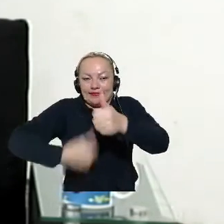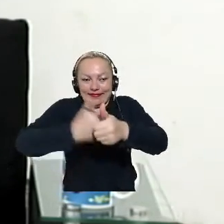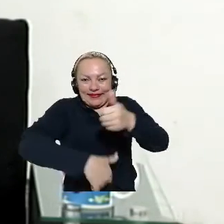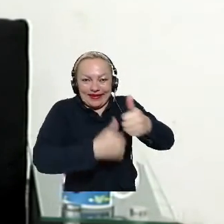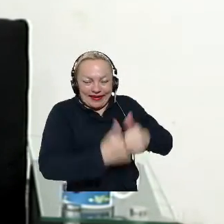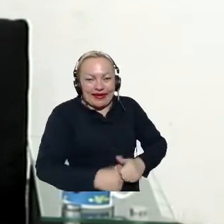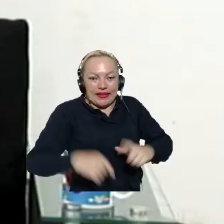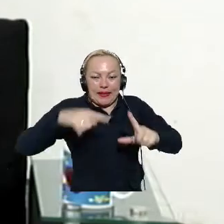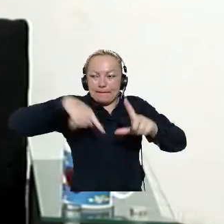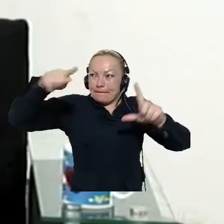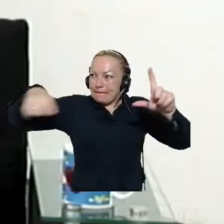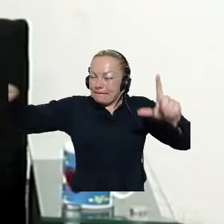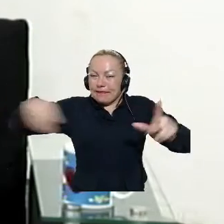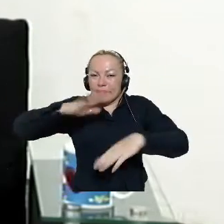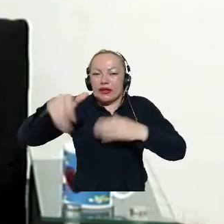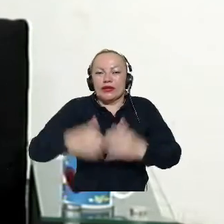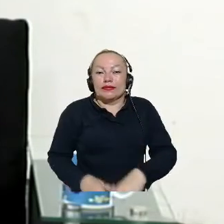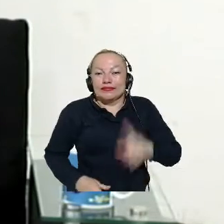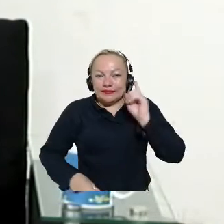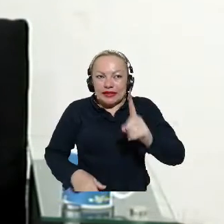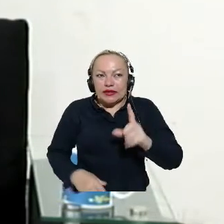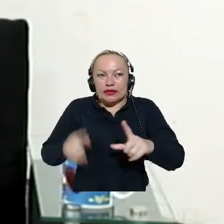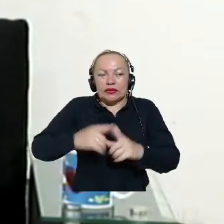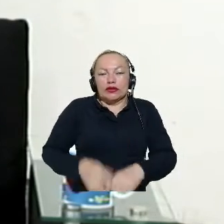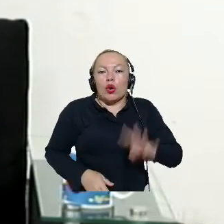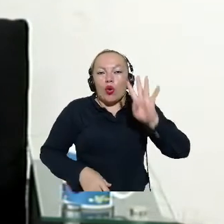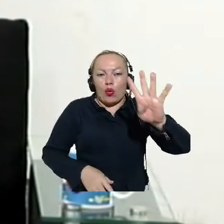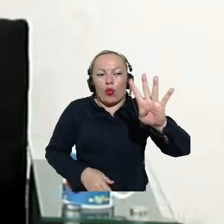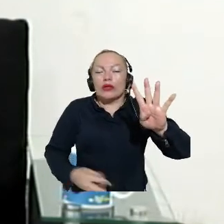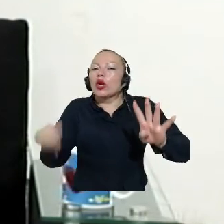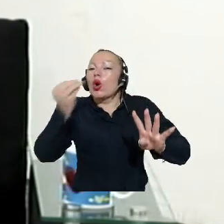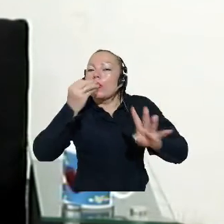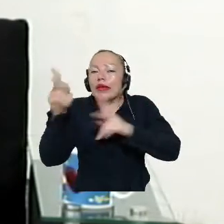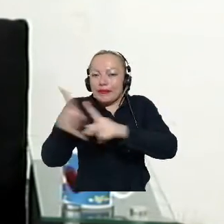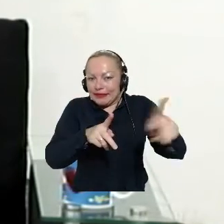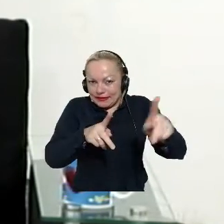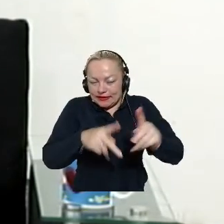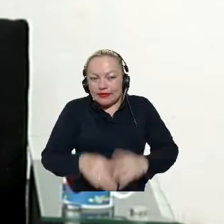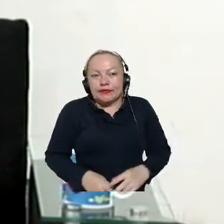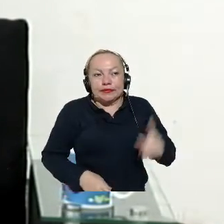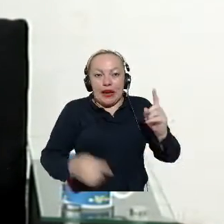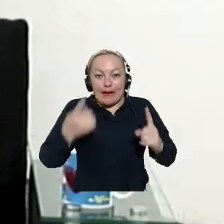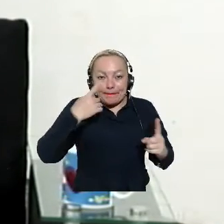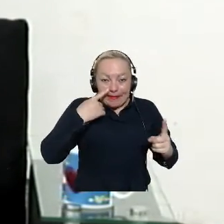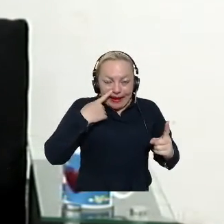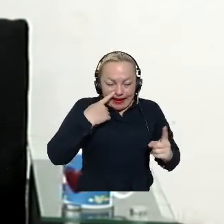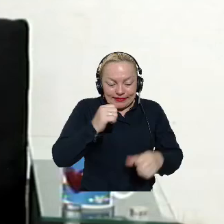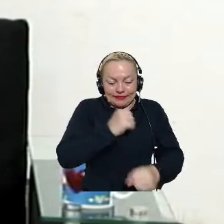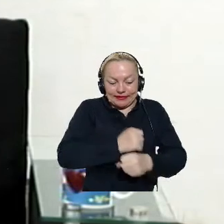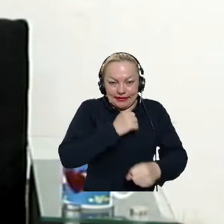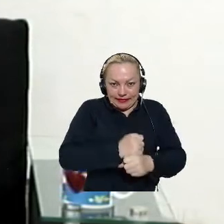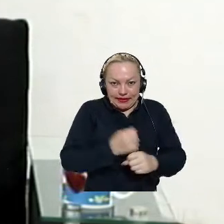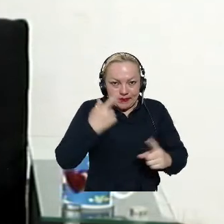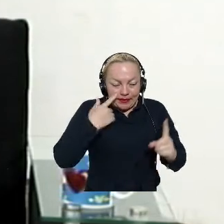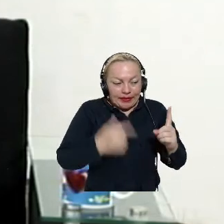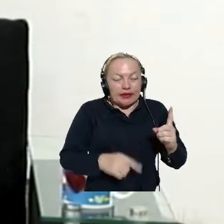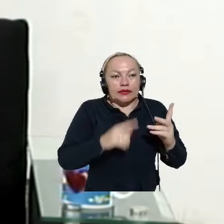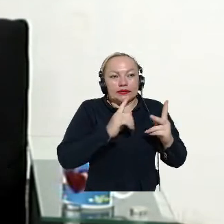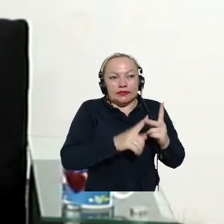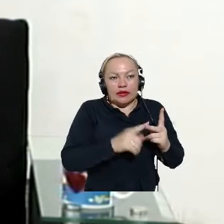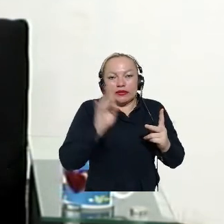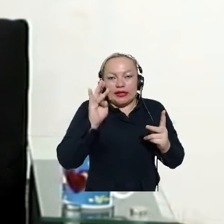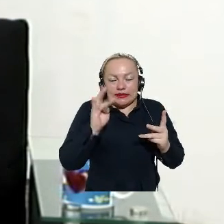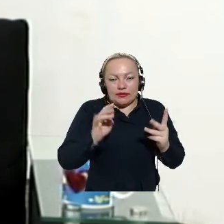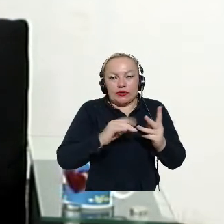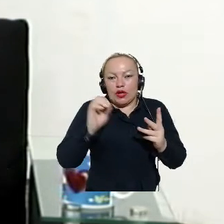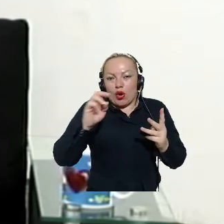las estadísticas, dice que por cada empleado son cuatro bocas. Porque hay un papá trabajando, pongo el ejemplo, un papá trabajando y se alimenta a una esposa